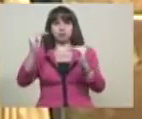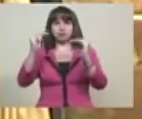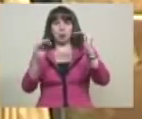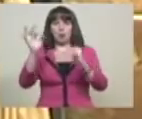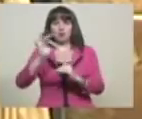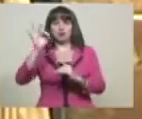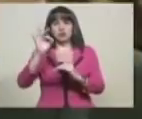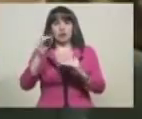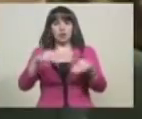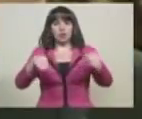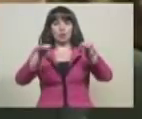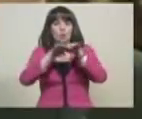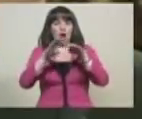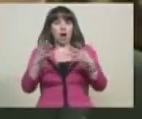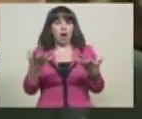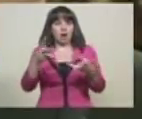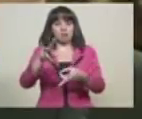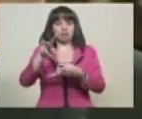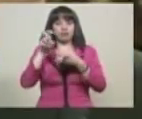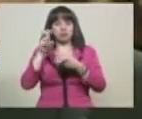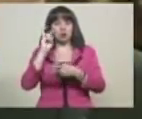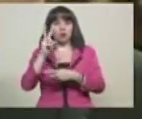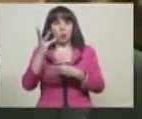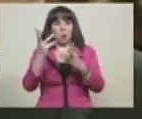justos. Igualmente,